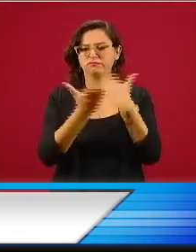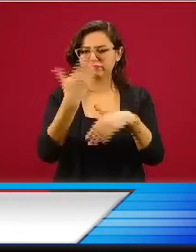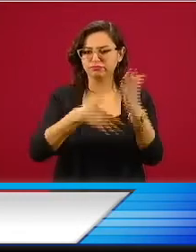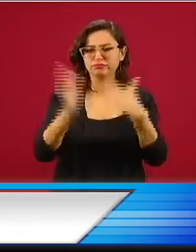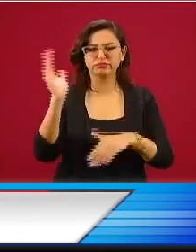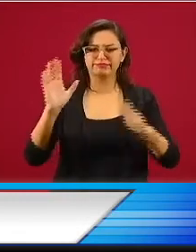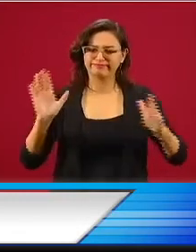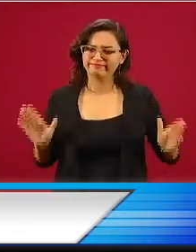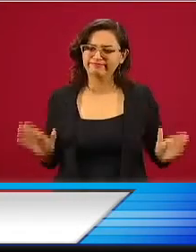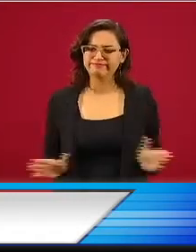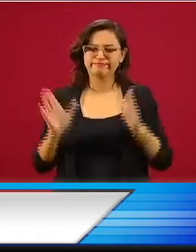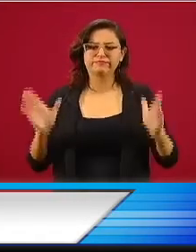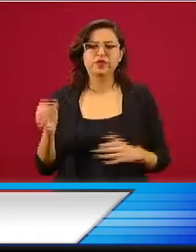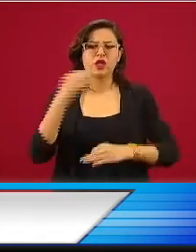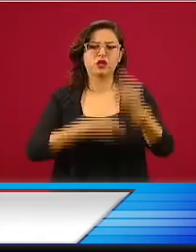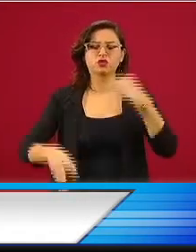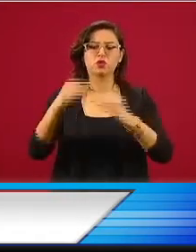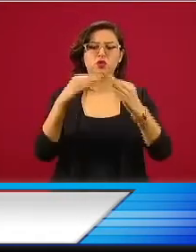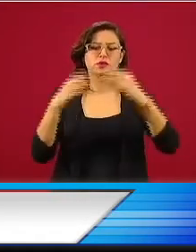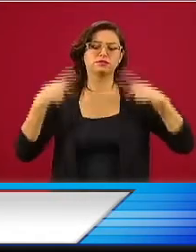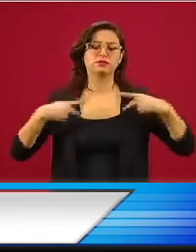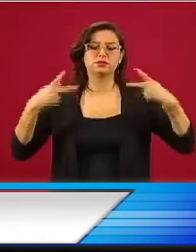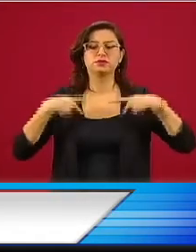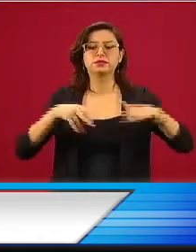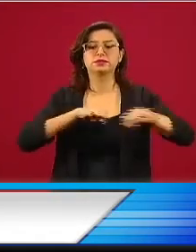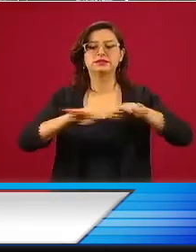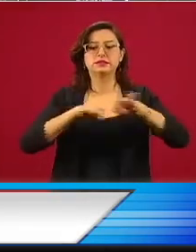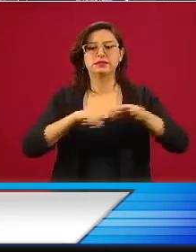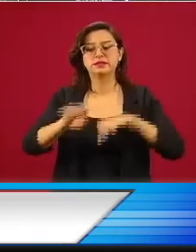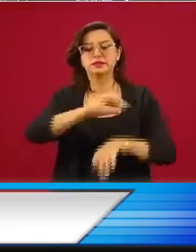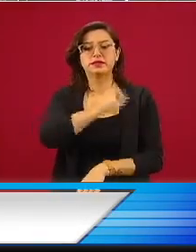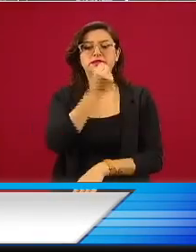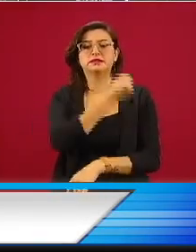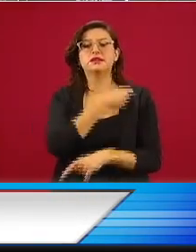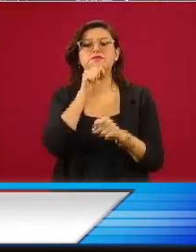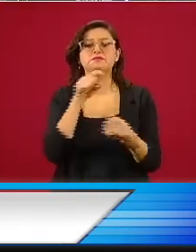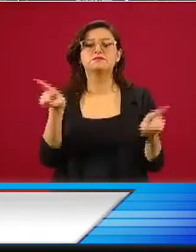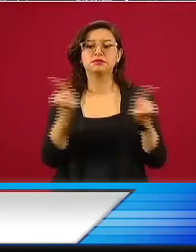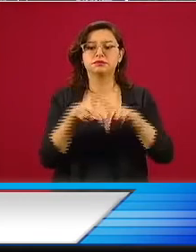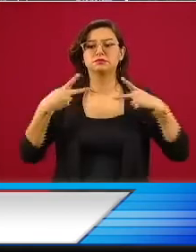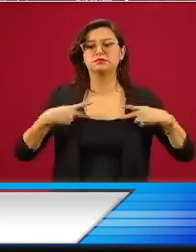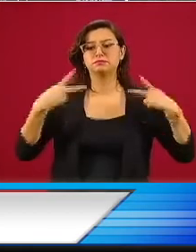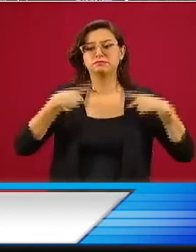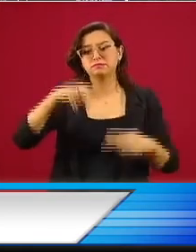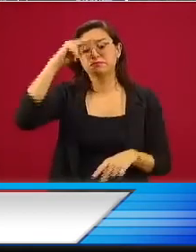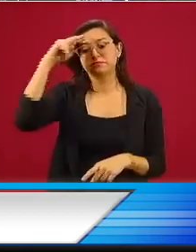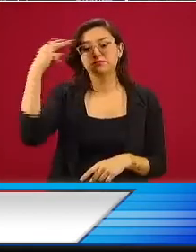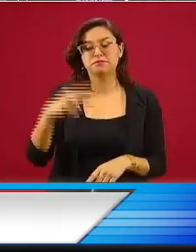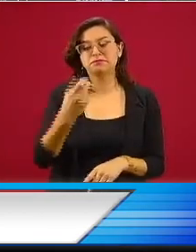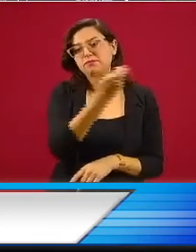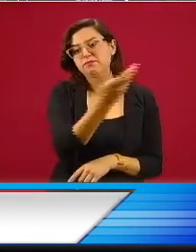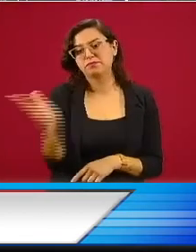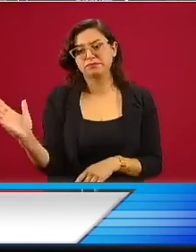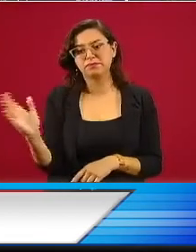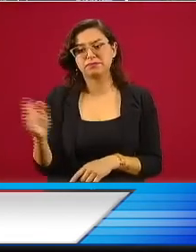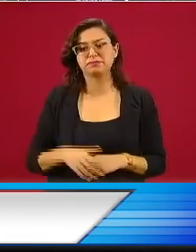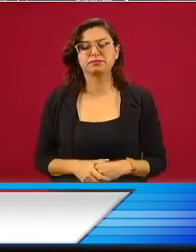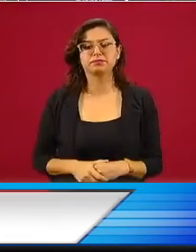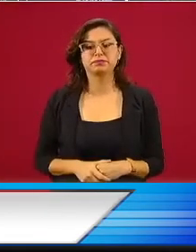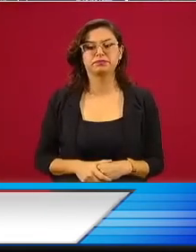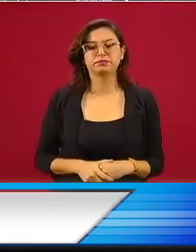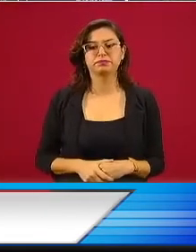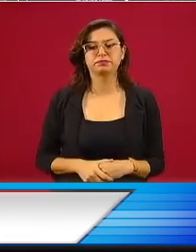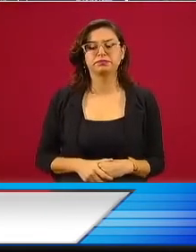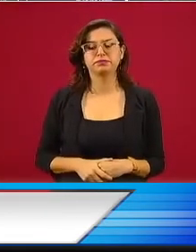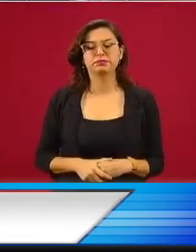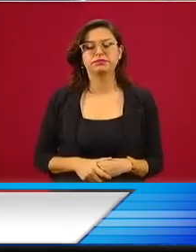una depreciación importante y el tipo de cambio llegó a estar a 25 pesos por dólar ahora poco a poco se ha venido recuperando nuestra moneda